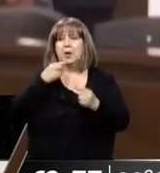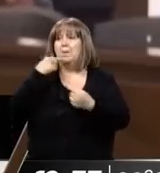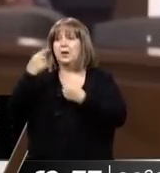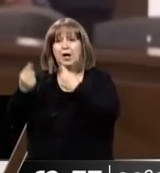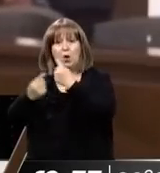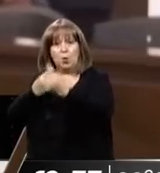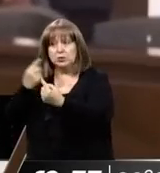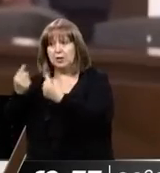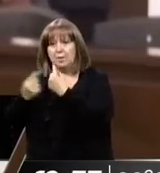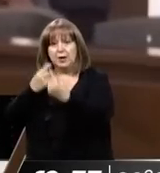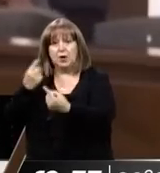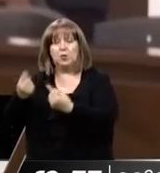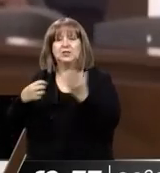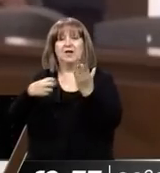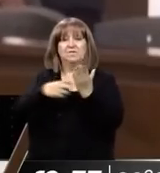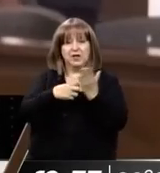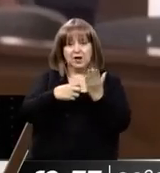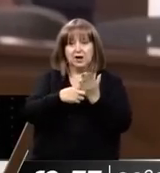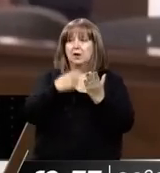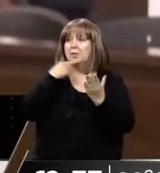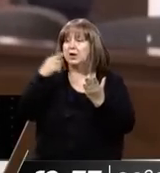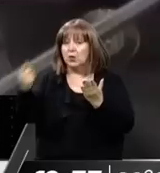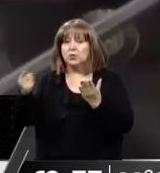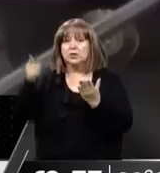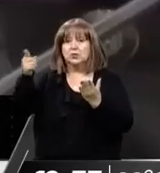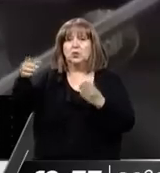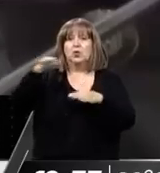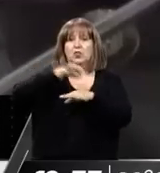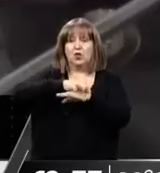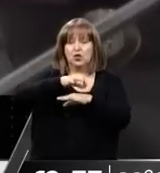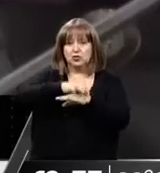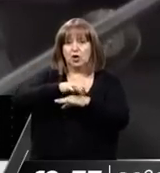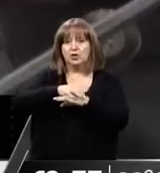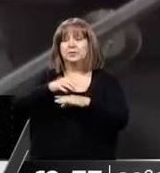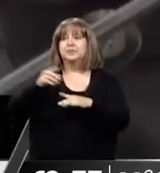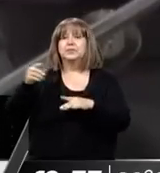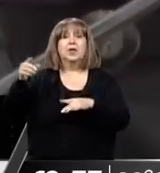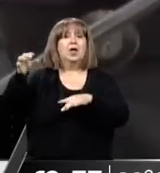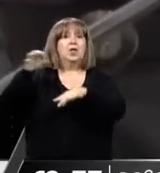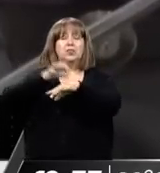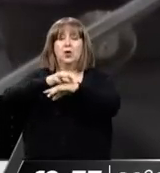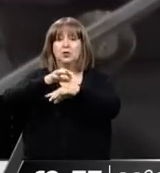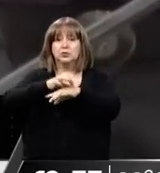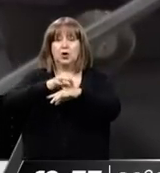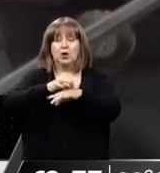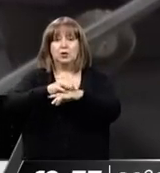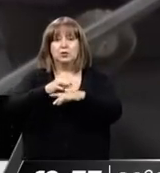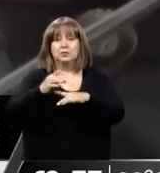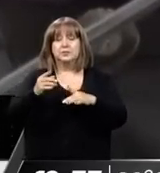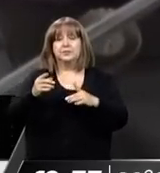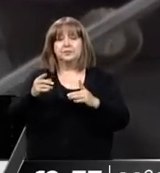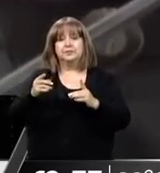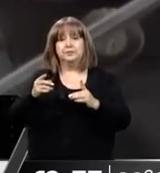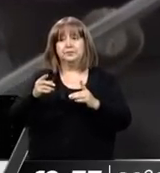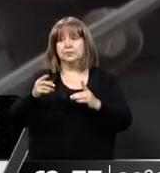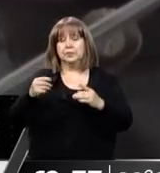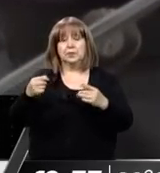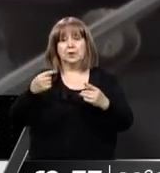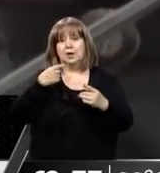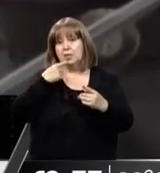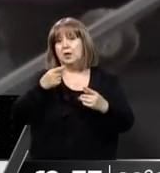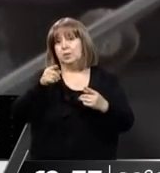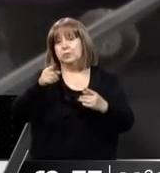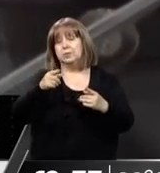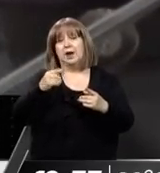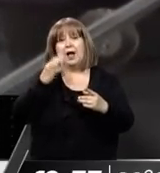del médico de parte del Médico de la defensa que no tuvo en ningún este también